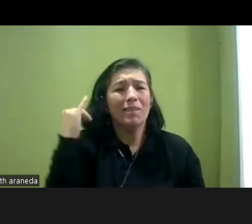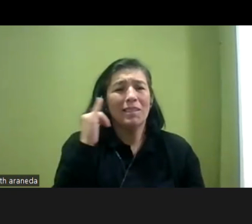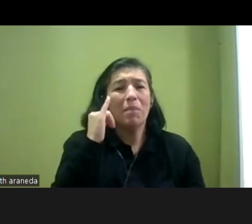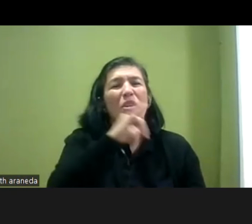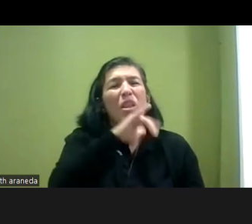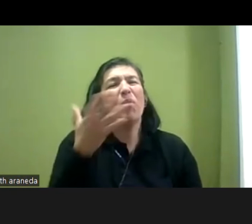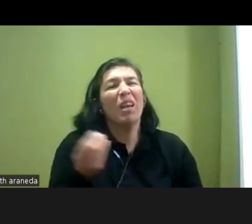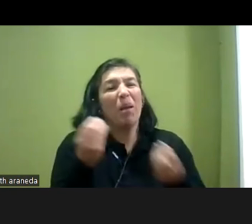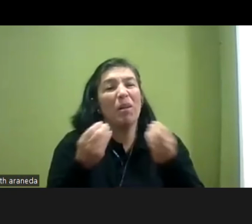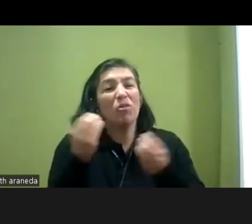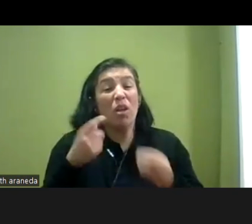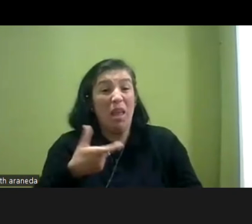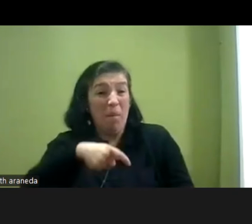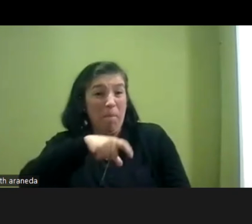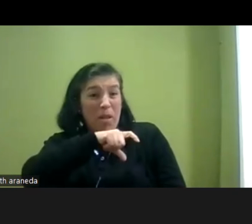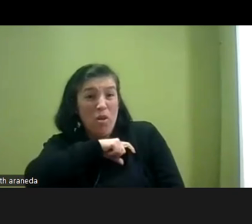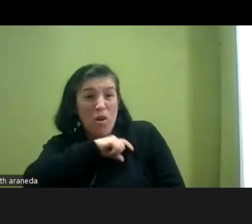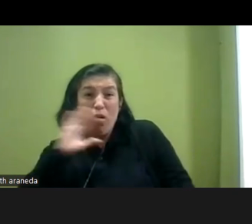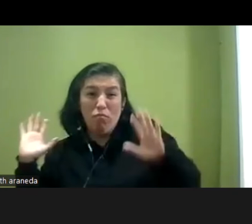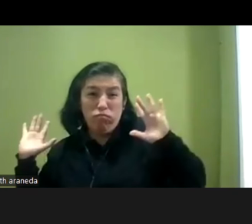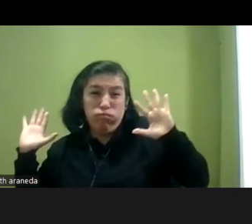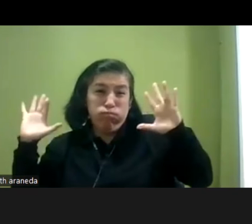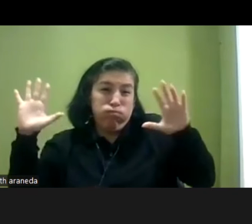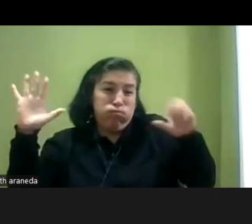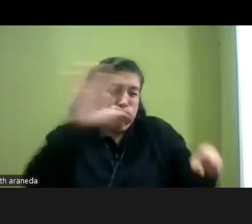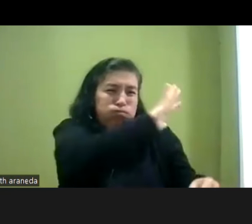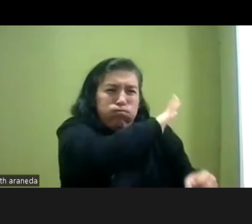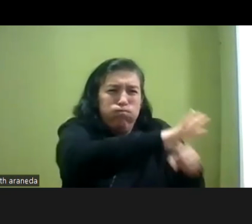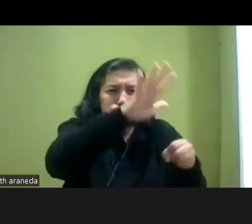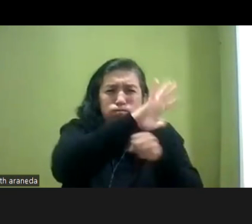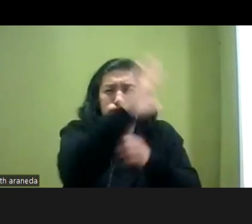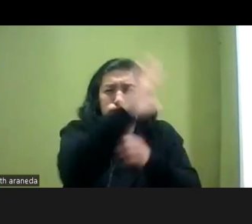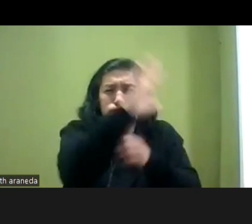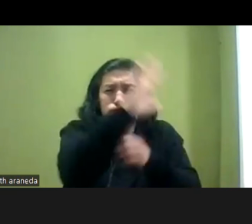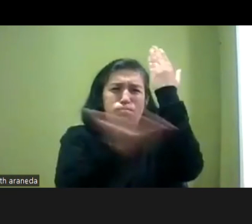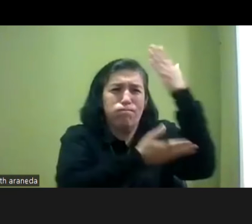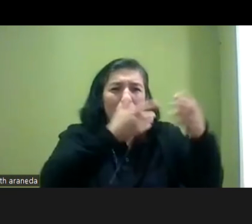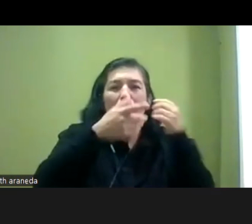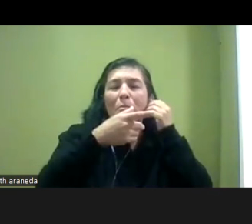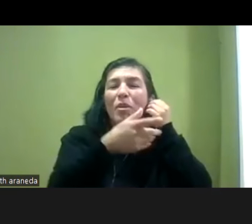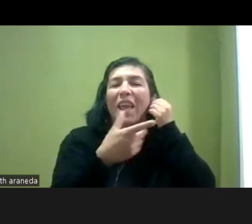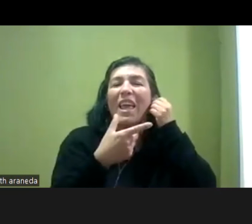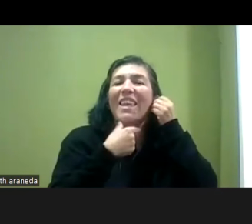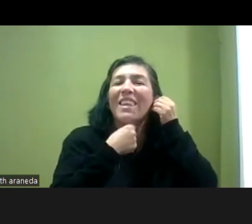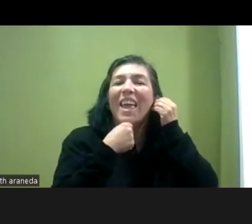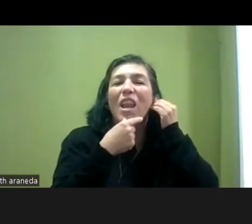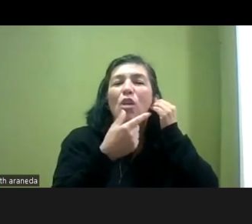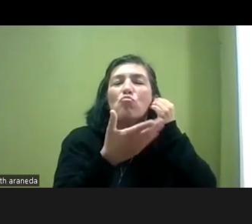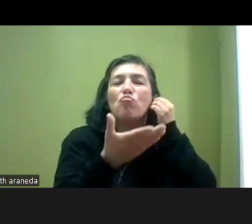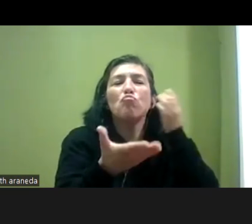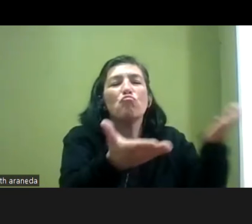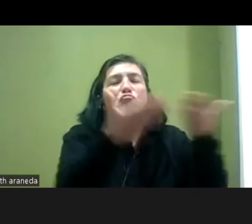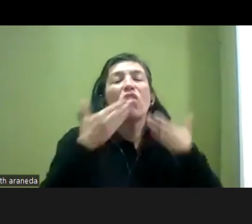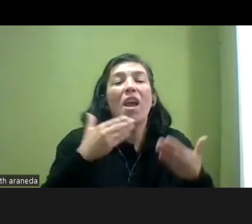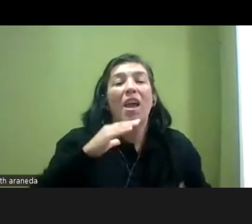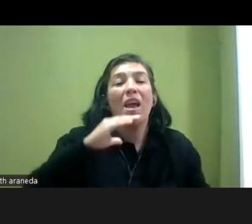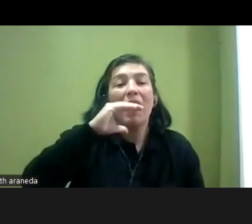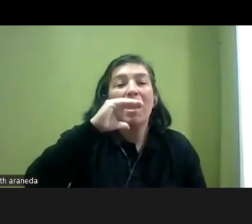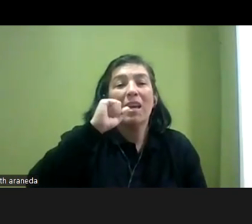arrasada porque los españoles empiezan a exigir tributo Mm, en carbón a la